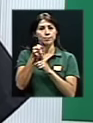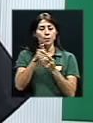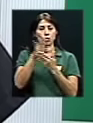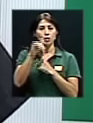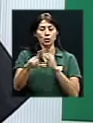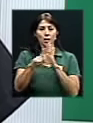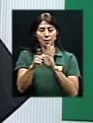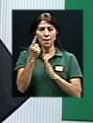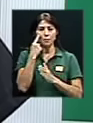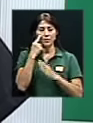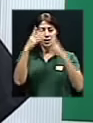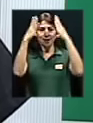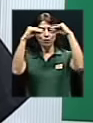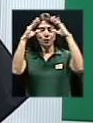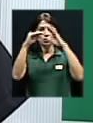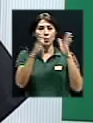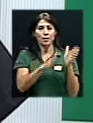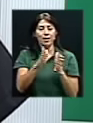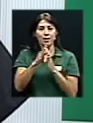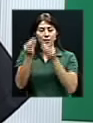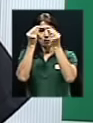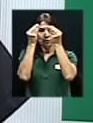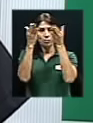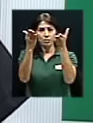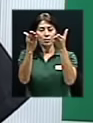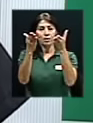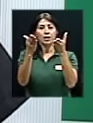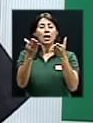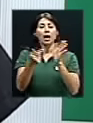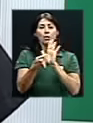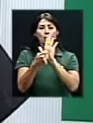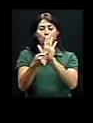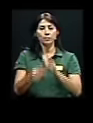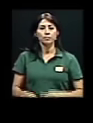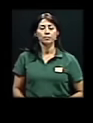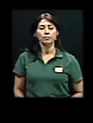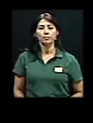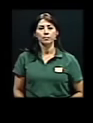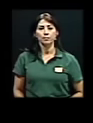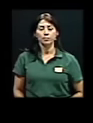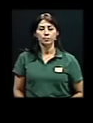siguiente cápsula informativa introductoria que presentamos a continuación.